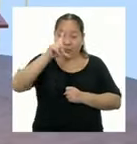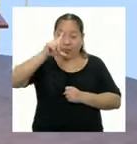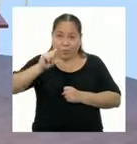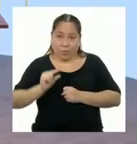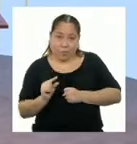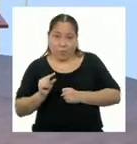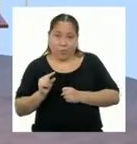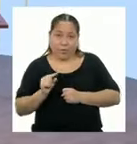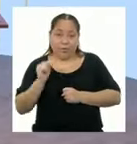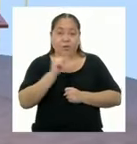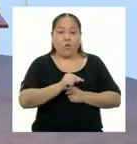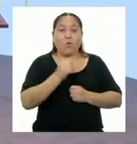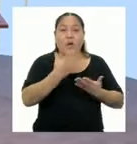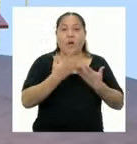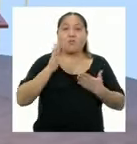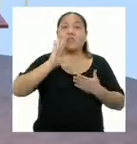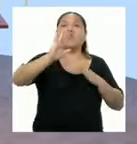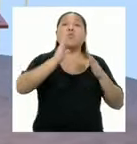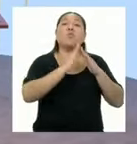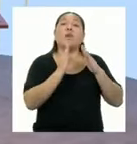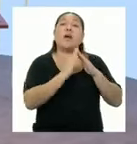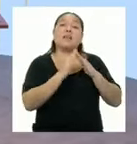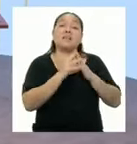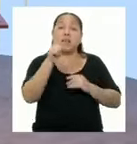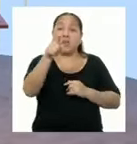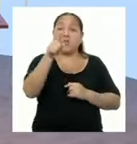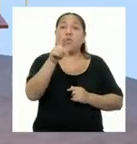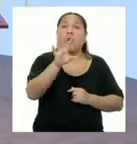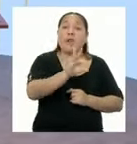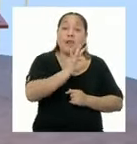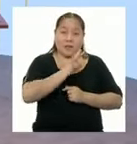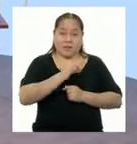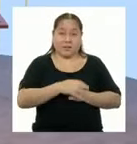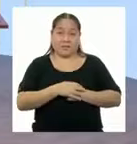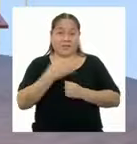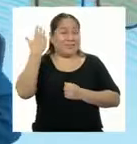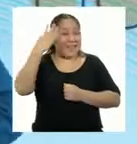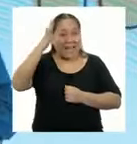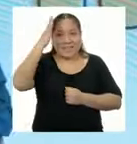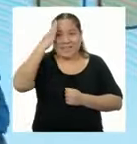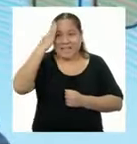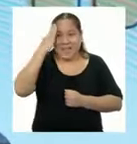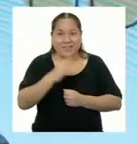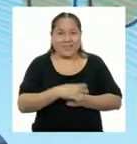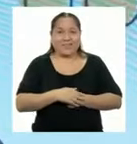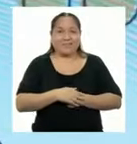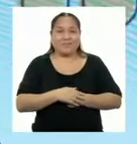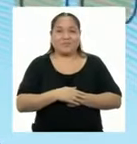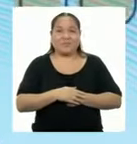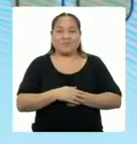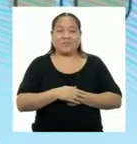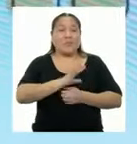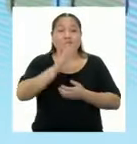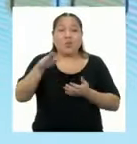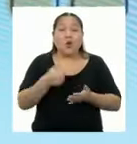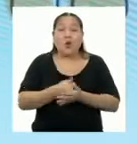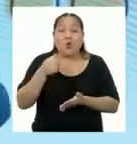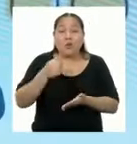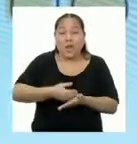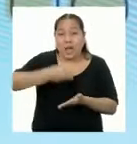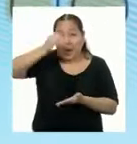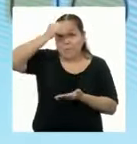reducida de un objeto de su casa que ustedes elijan. Y ya saben, todo lo aprendido en